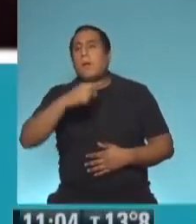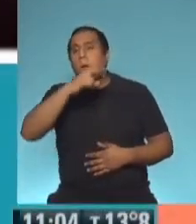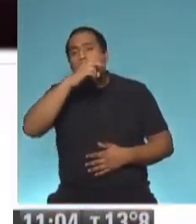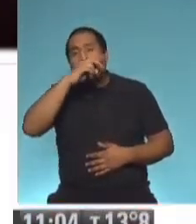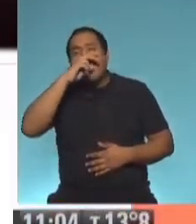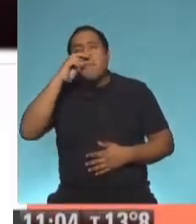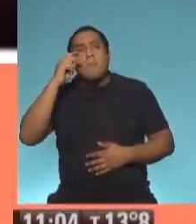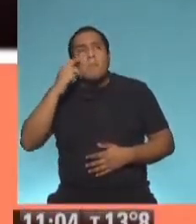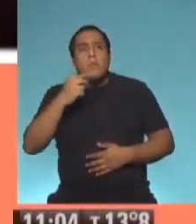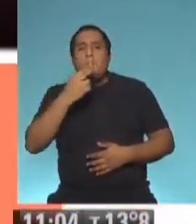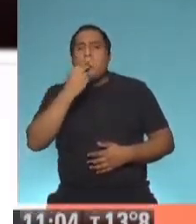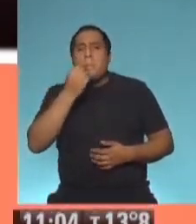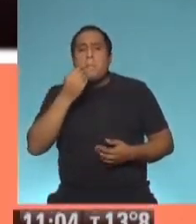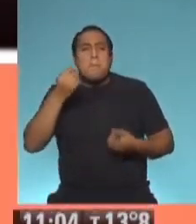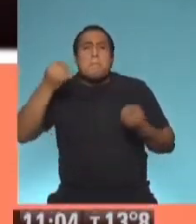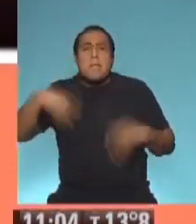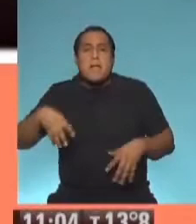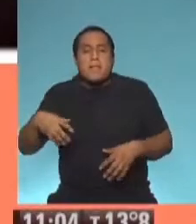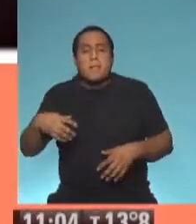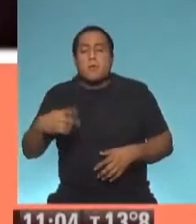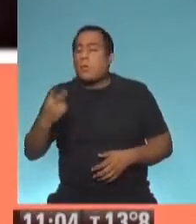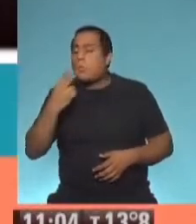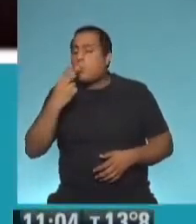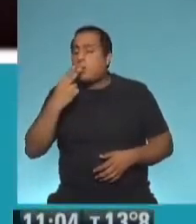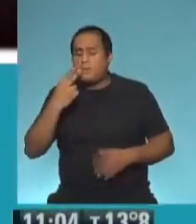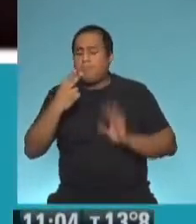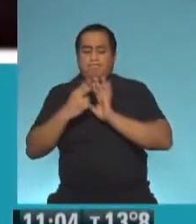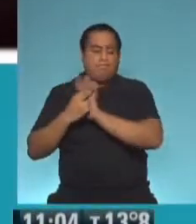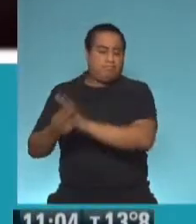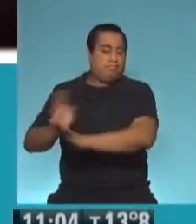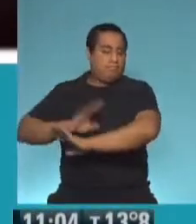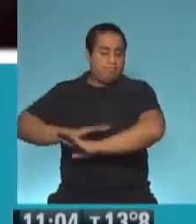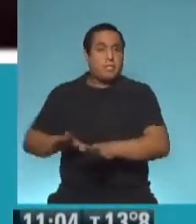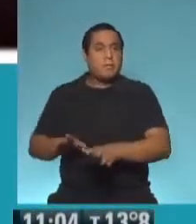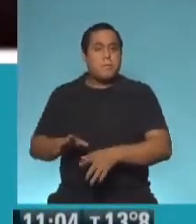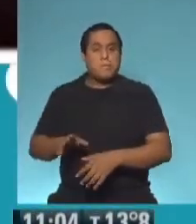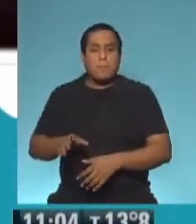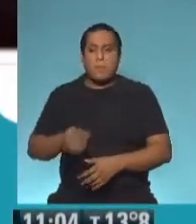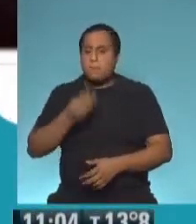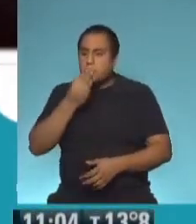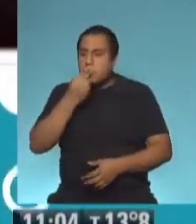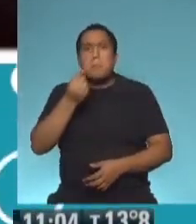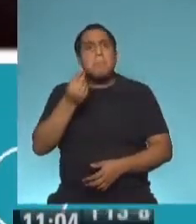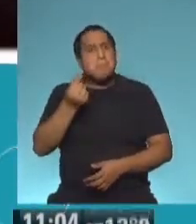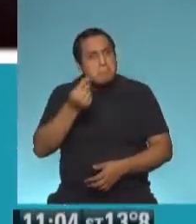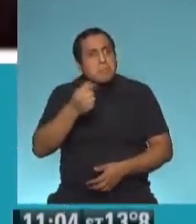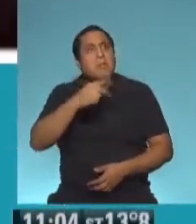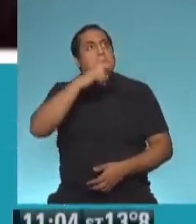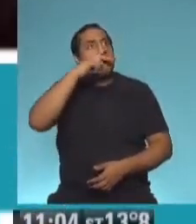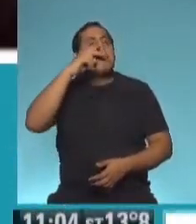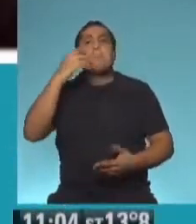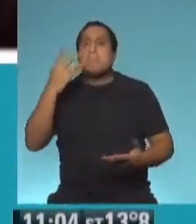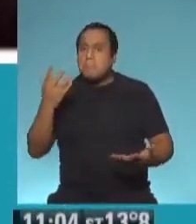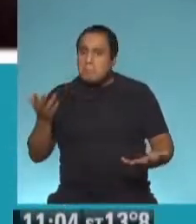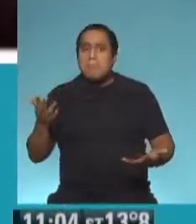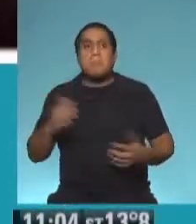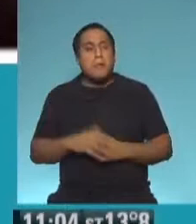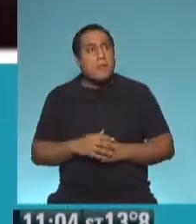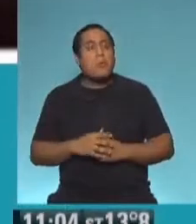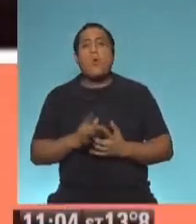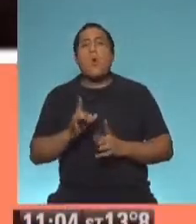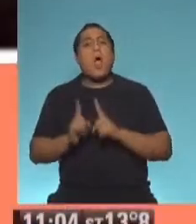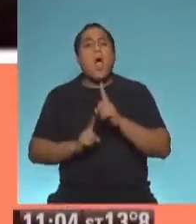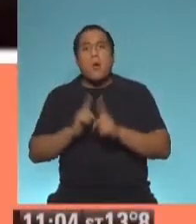porque rápidamente se recuperan cuando uno deja de fumar. La capacidad de ejercicio va mejorando muy rápidamente, algunos lo notan